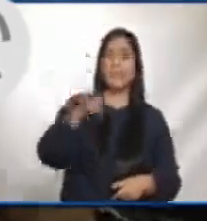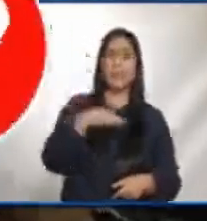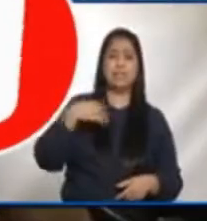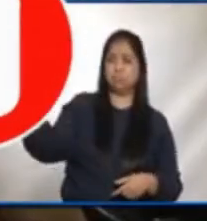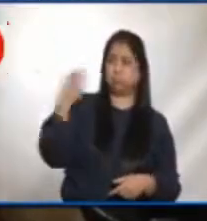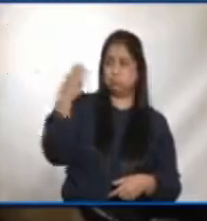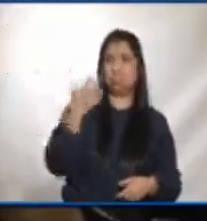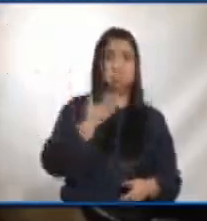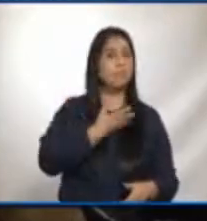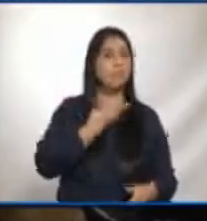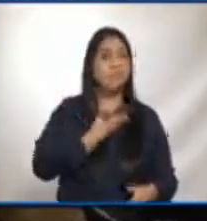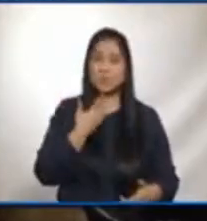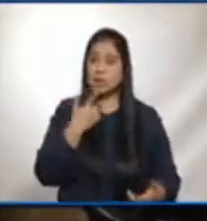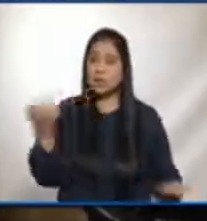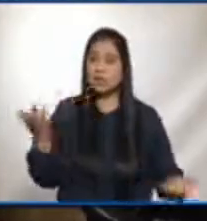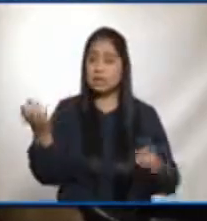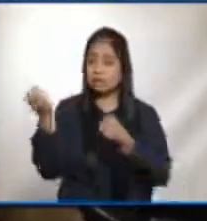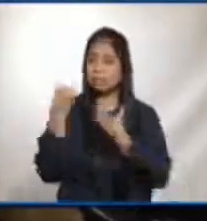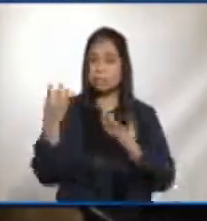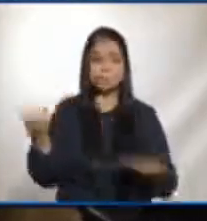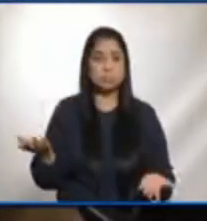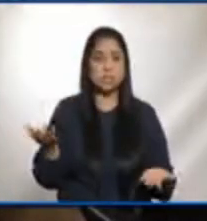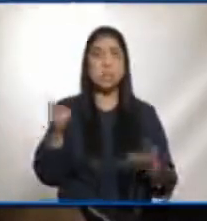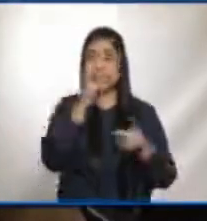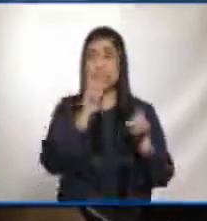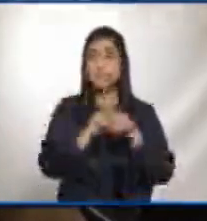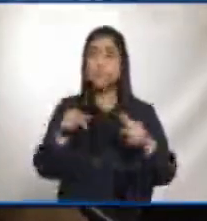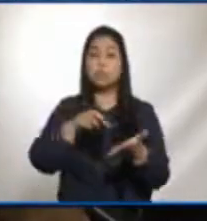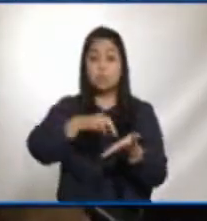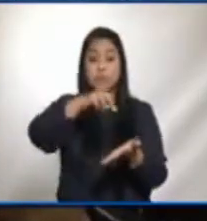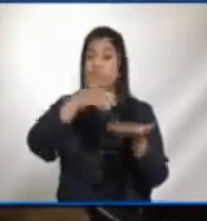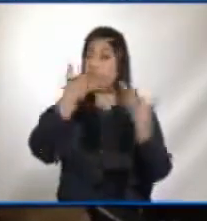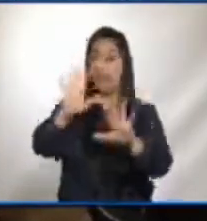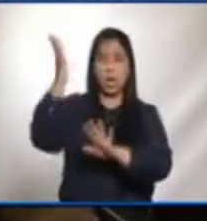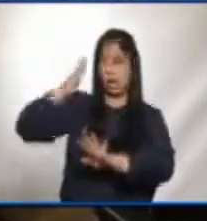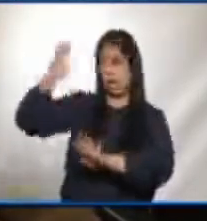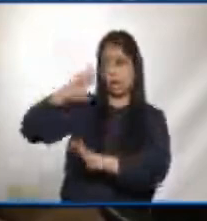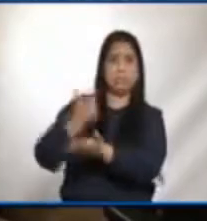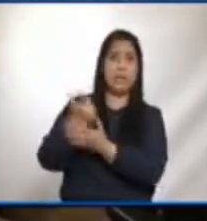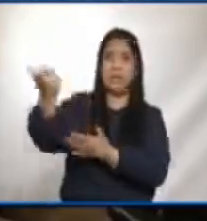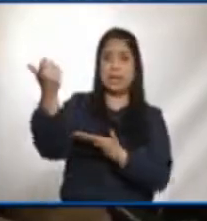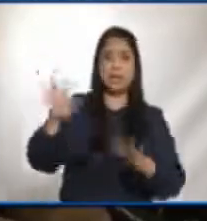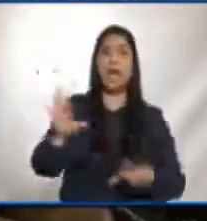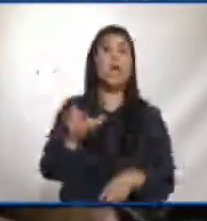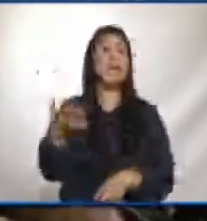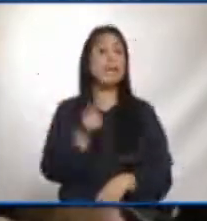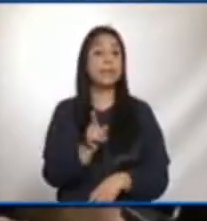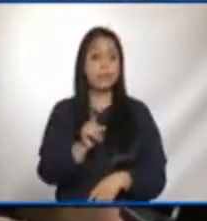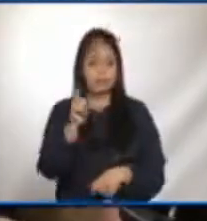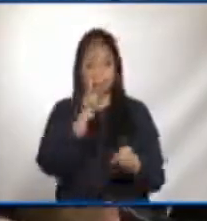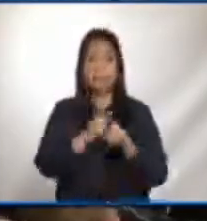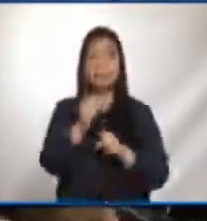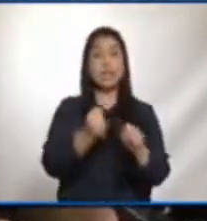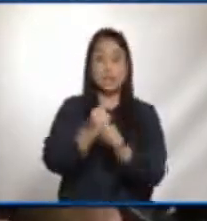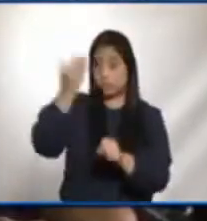mintiendo de la forma tan descarada como lo están haciendo, sobre todo con países que pagamos hace mucho tiempo. No pagamos ayer, pagamos el año